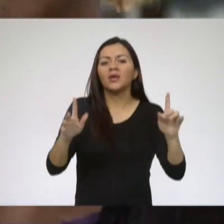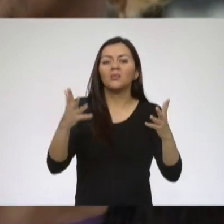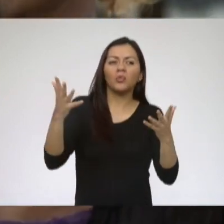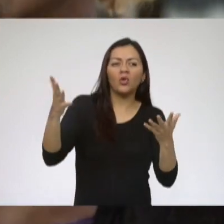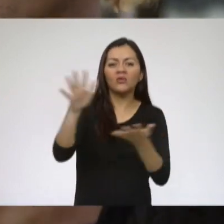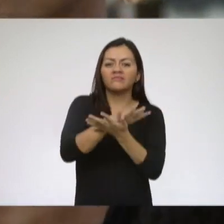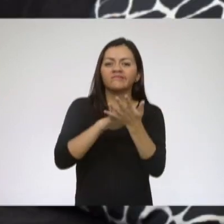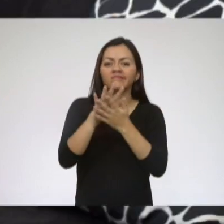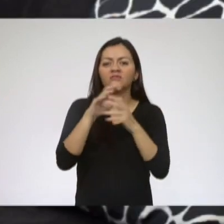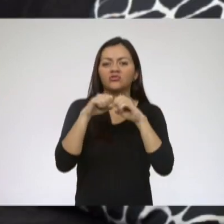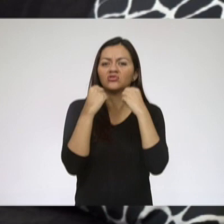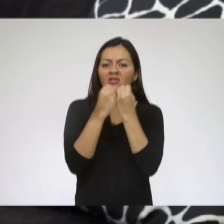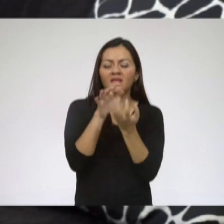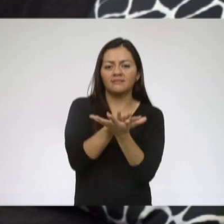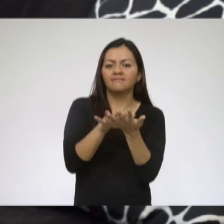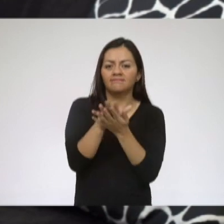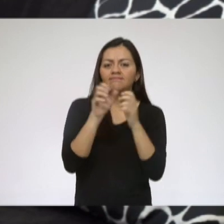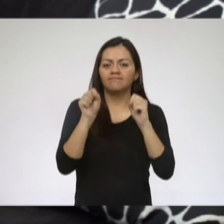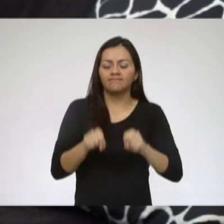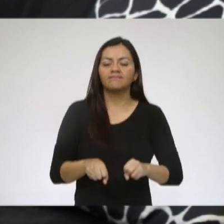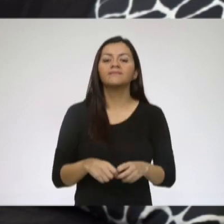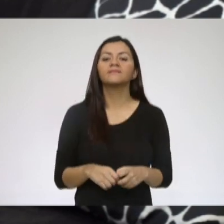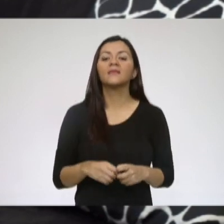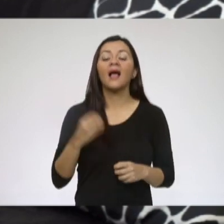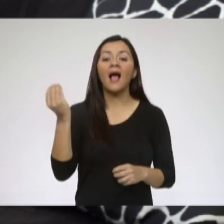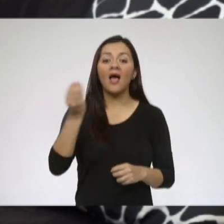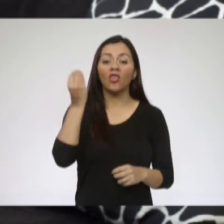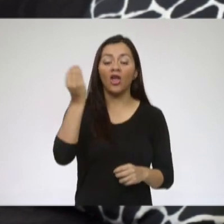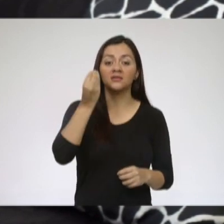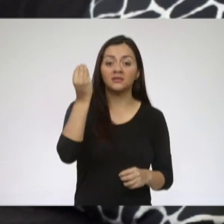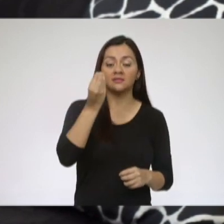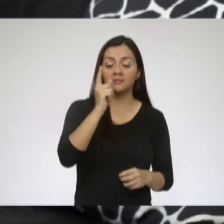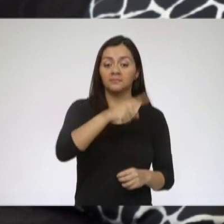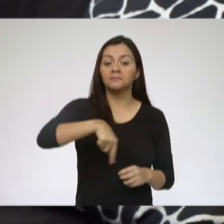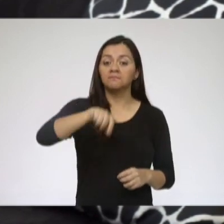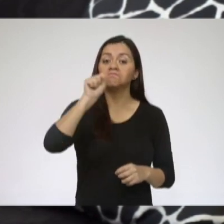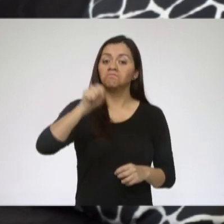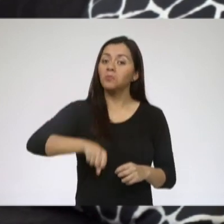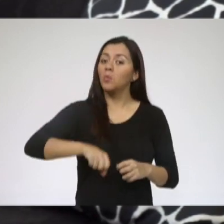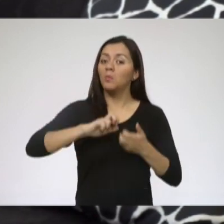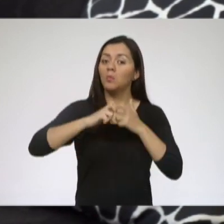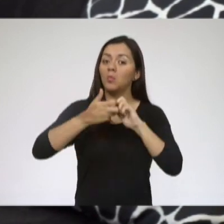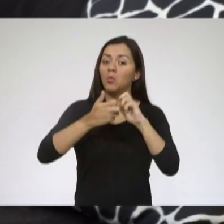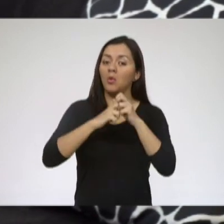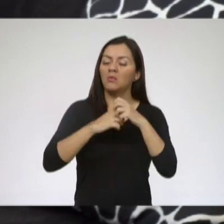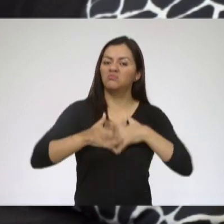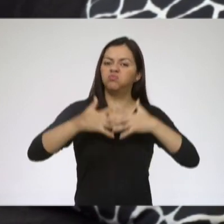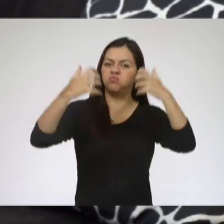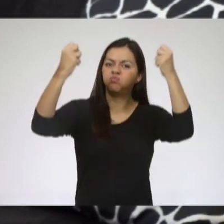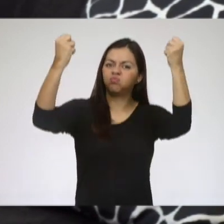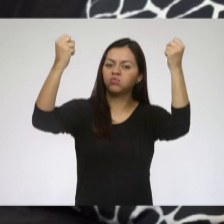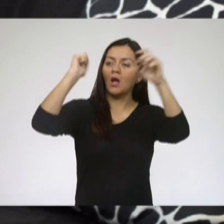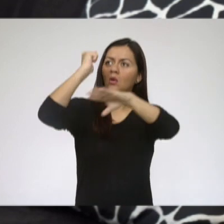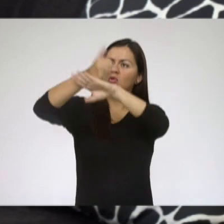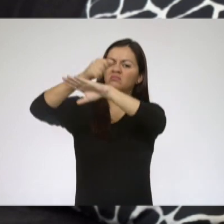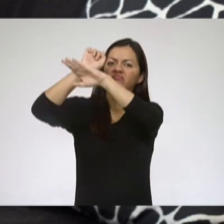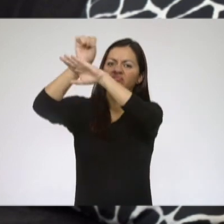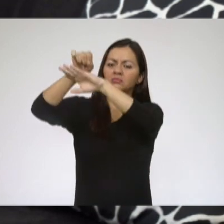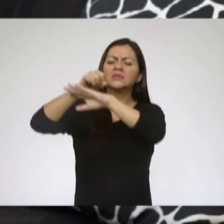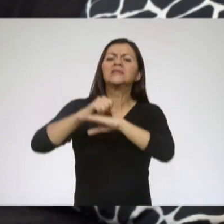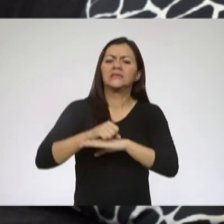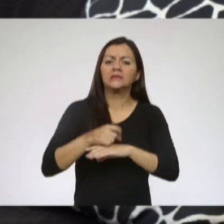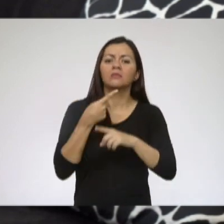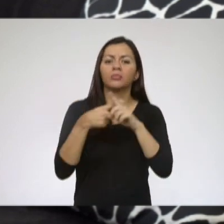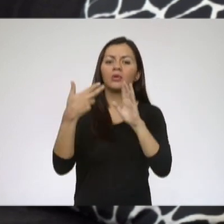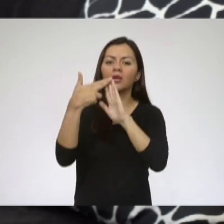caos de todas las cosas. Normalmente un adolescente puede reaccionar de una manera violenta o de desafío a la autoridad porque éste le